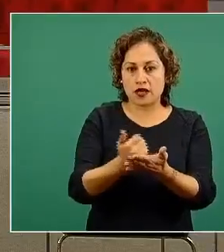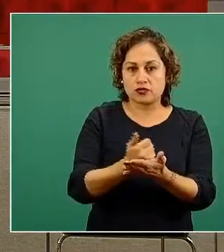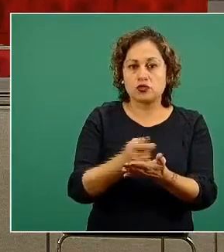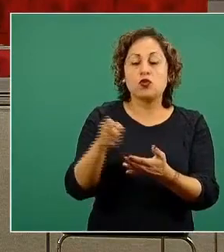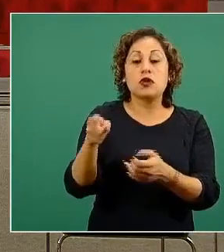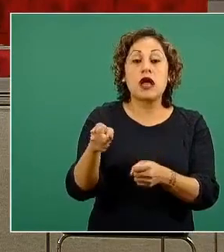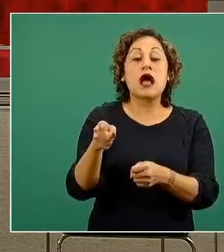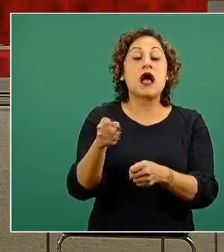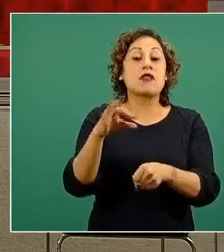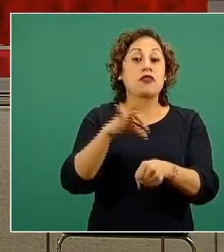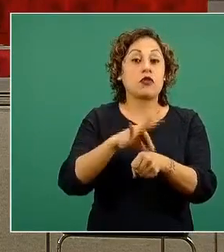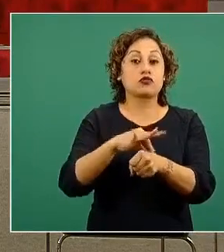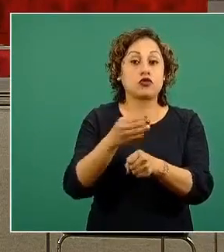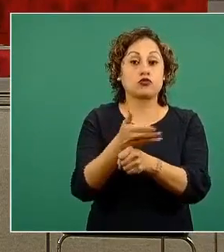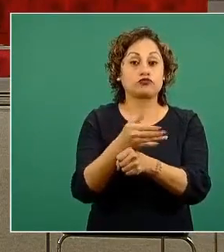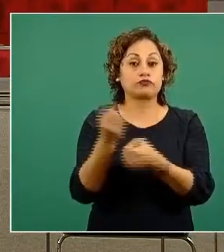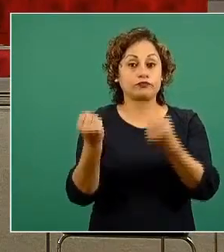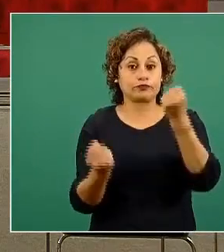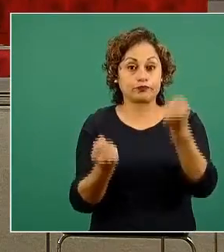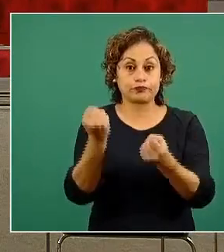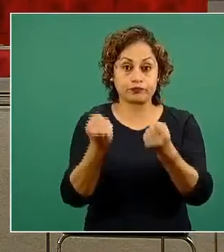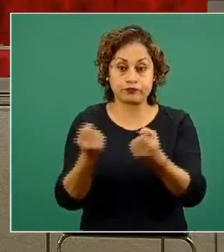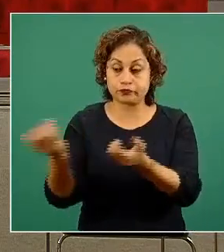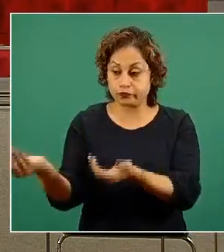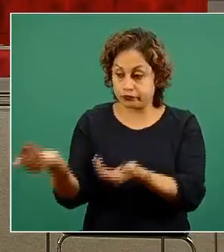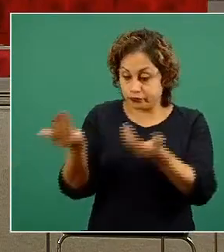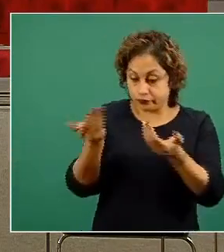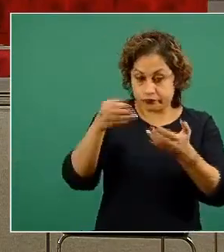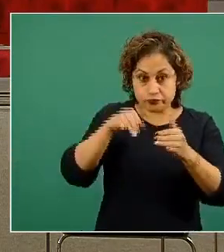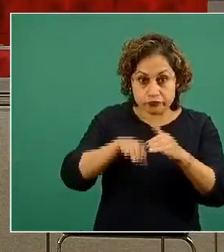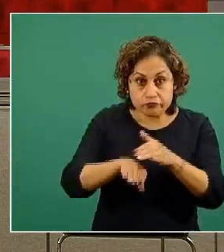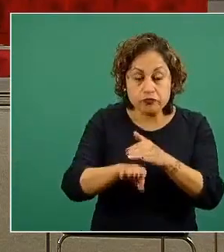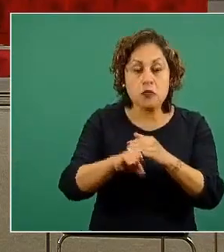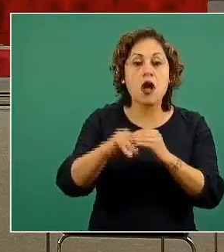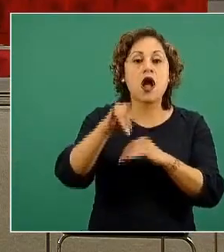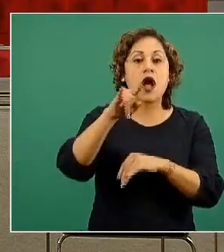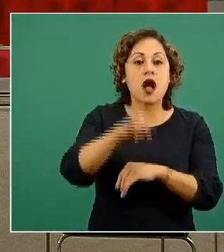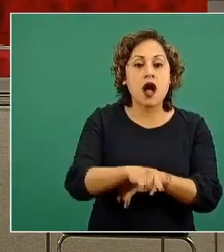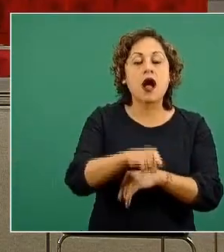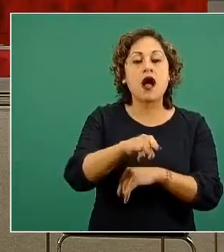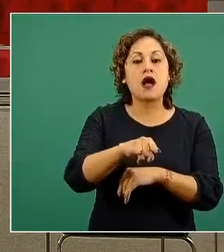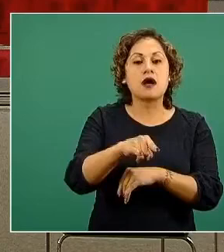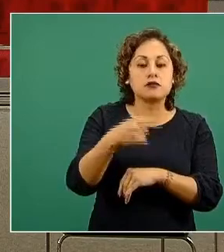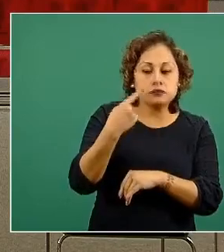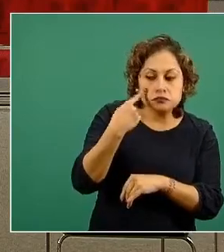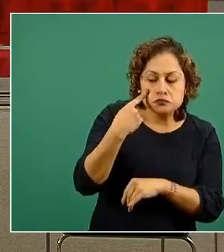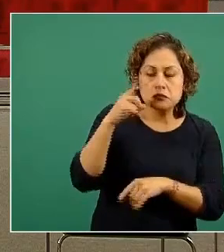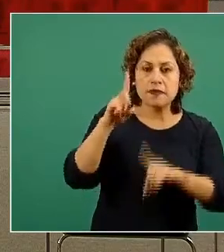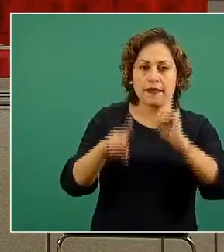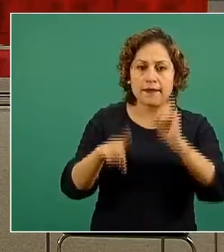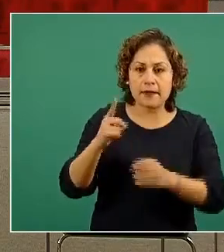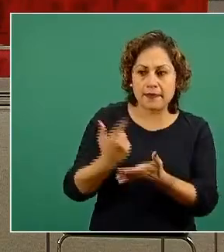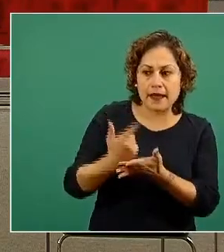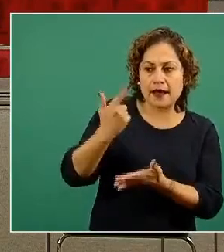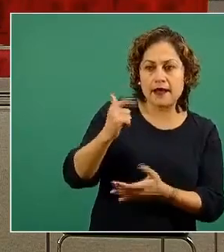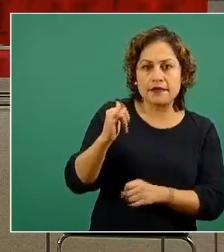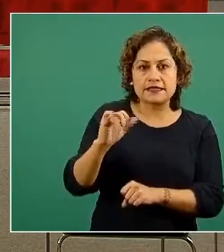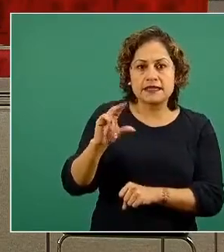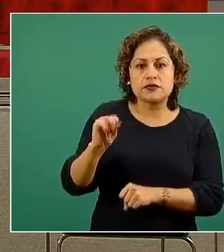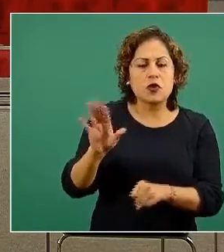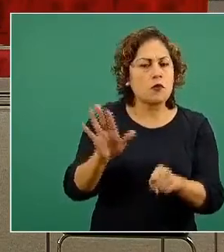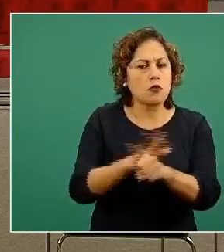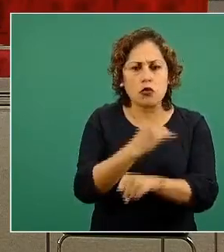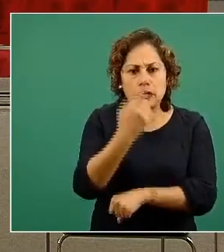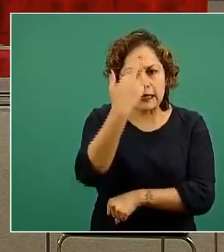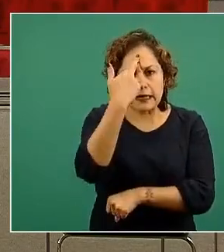pacientes por el cual estén trasladándolo, pueda ser grave o pueda no ser grave? ¿Cuál es la razón? Y la segunda, maestro